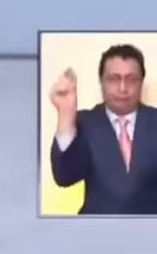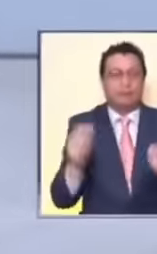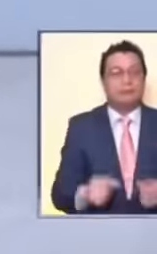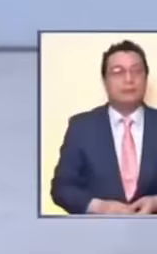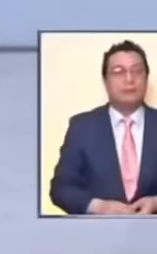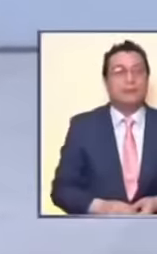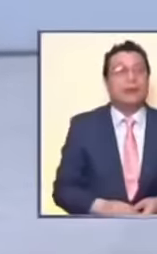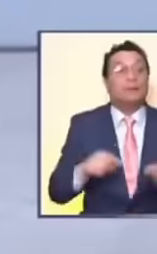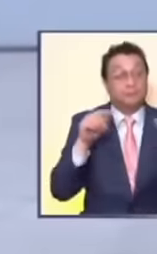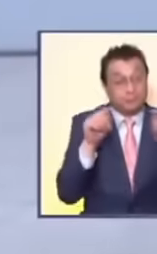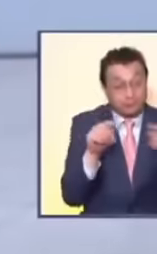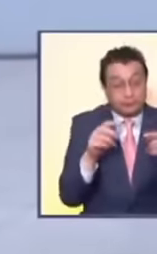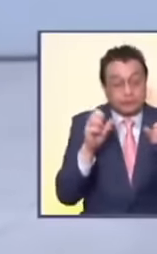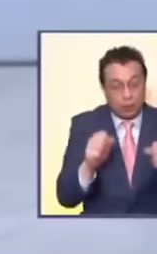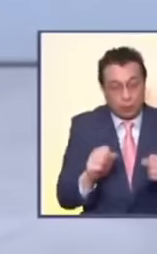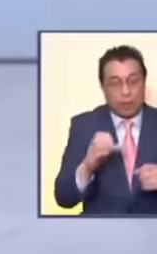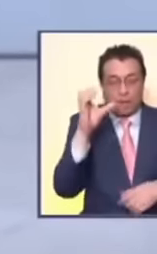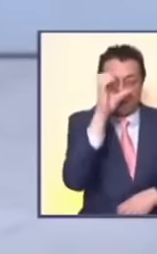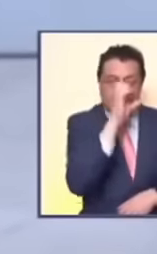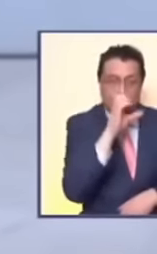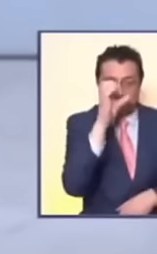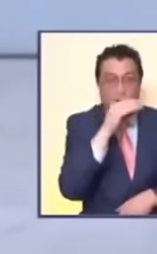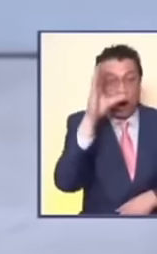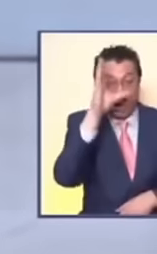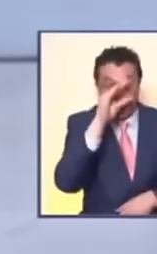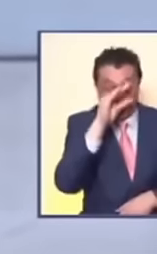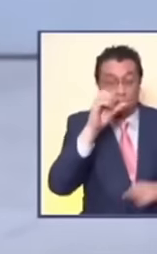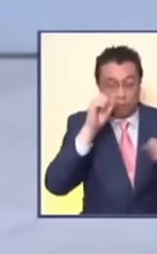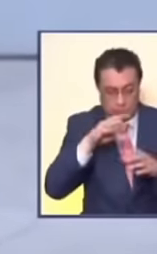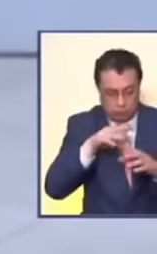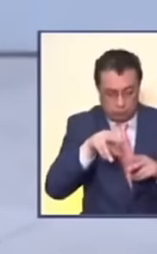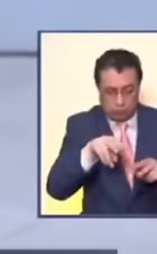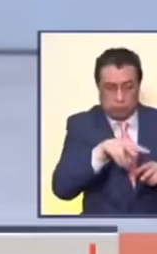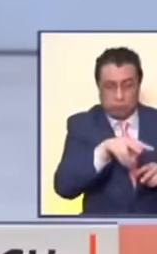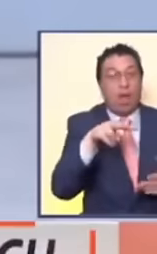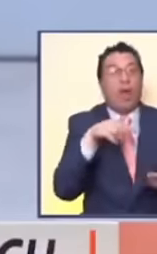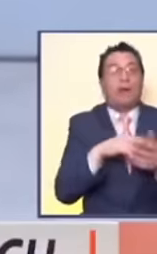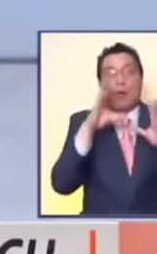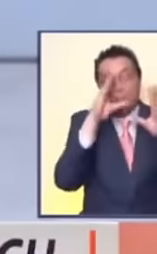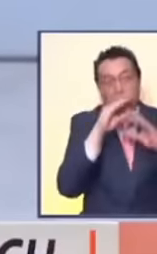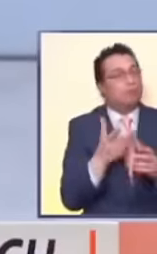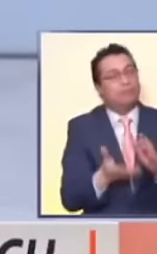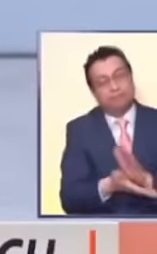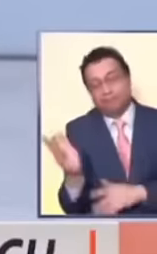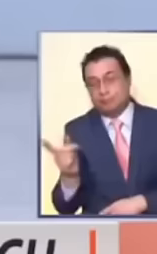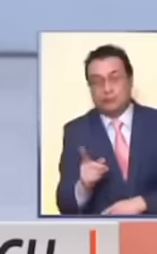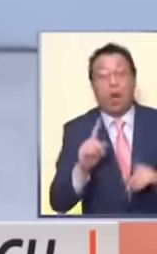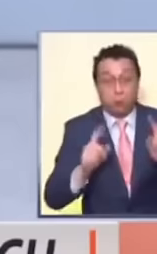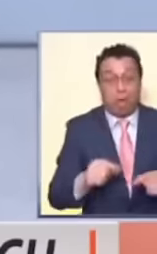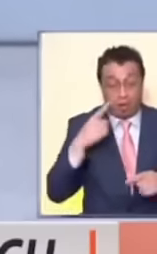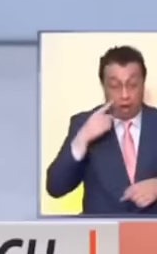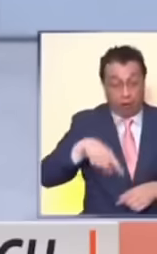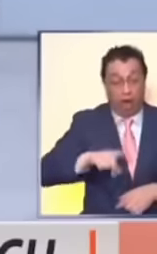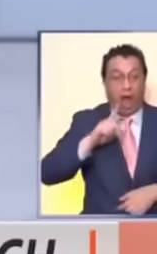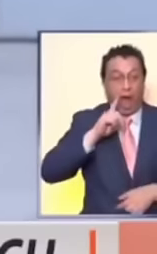poder incluso poder hacer esta búsqueda nocturna. No va a ser necesario esperar el día para poder operar, ya que esta aeronave